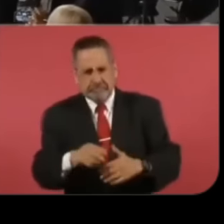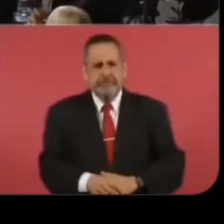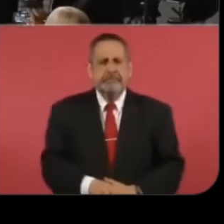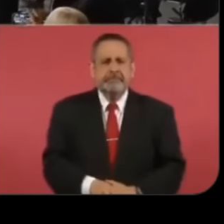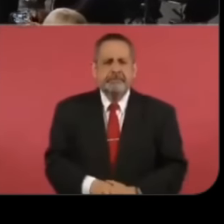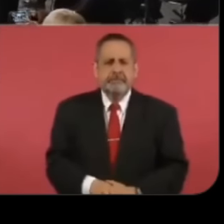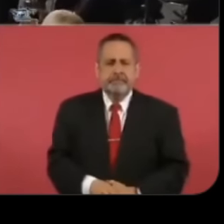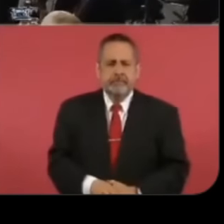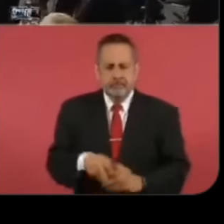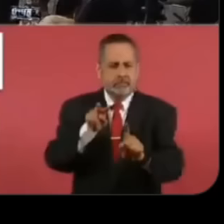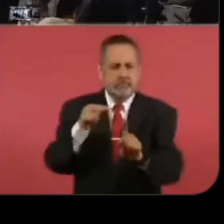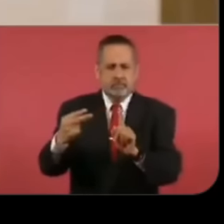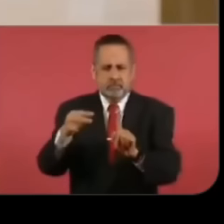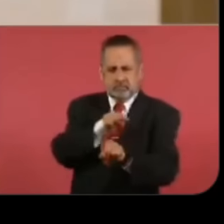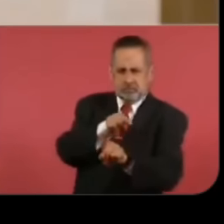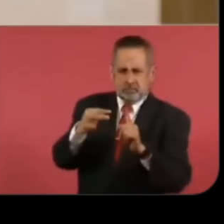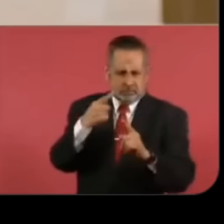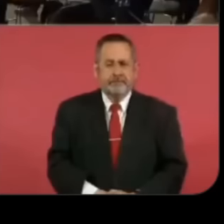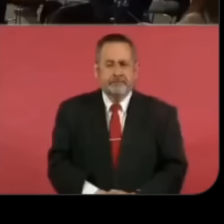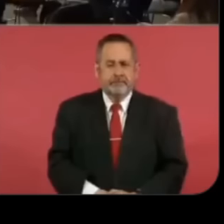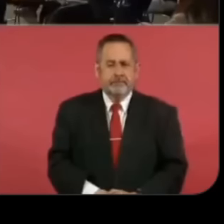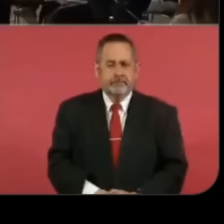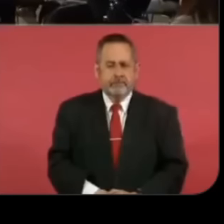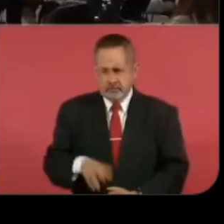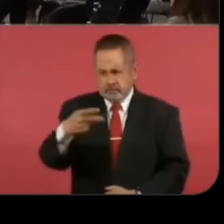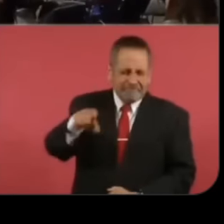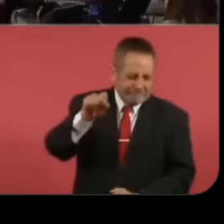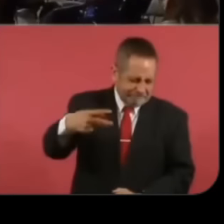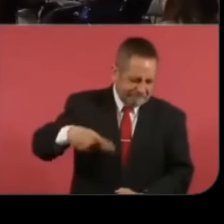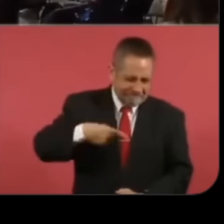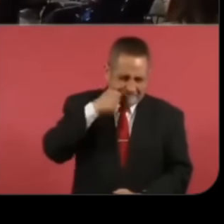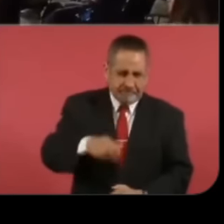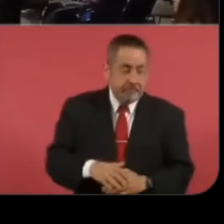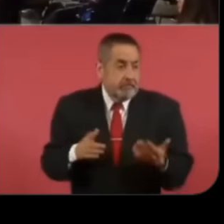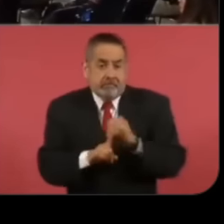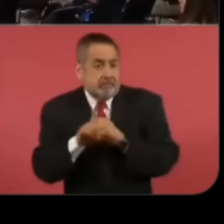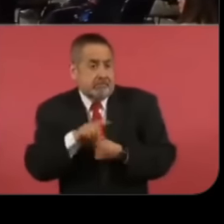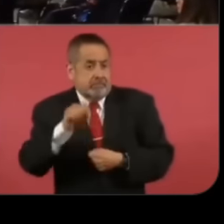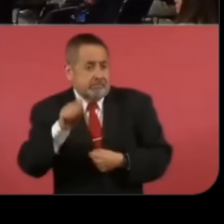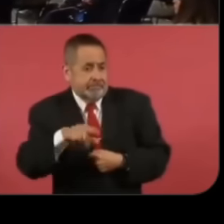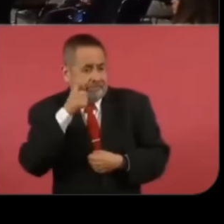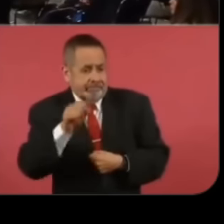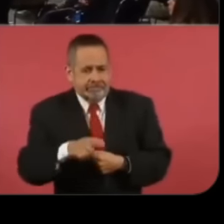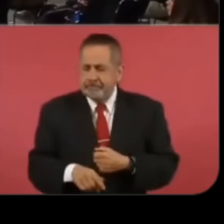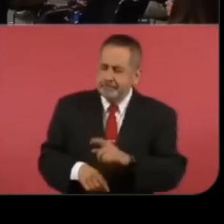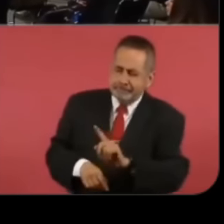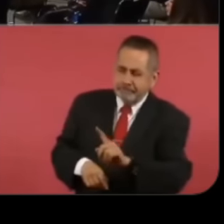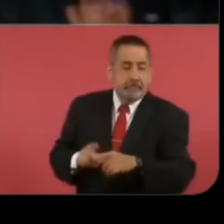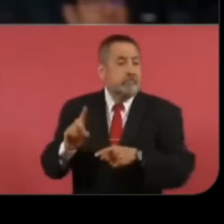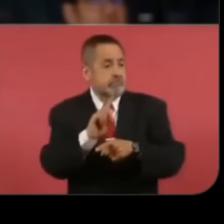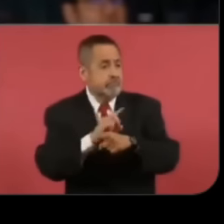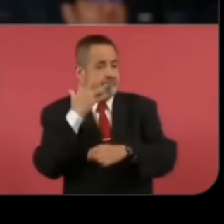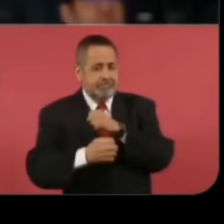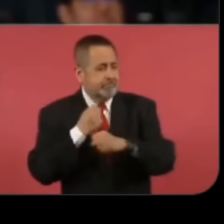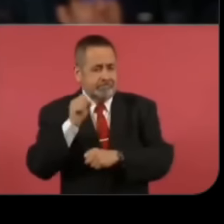Doloso. Depende cómo veas las cosas. Sí. ¿Sí? ¿Qué es tu pregunta de siempre? Es que es el problema de siempre. No. Es que, sí, fíjate desde que no. Hace cinco